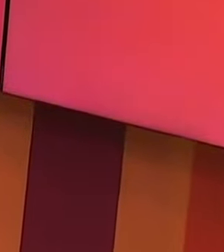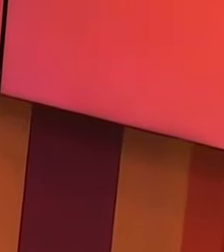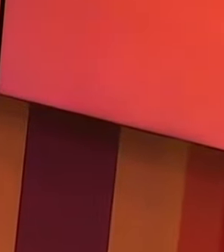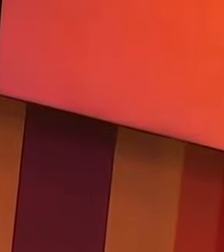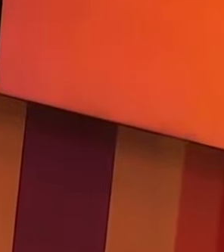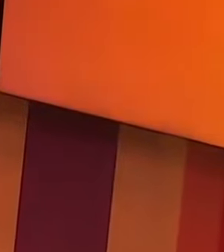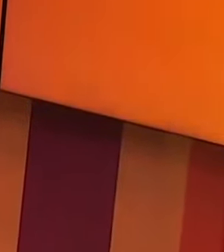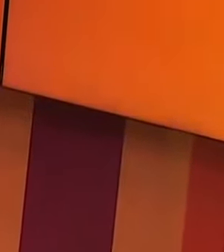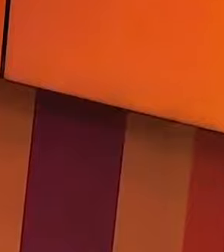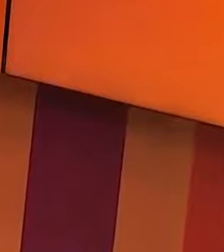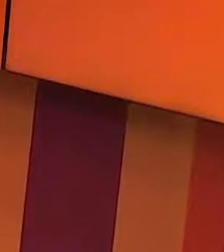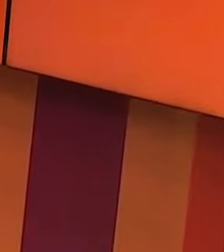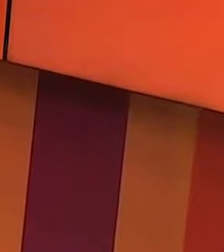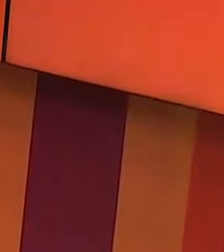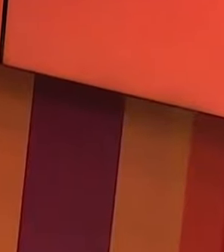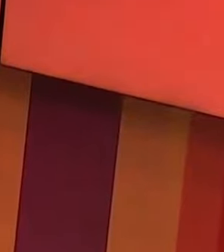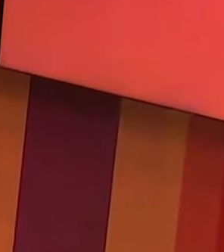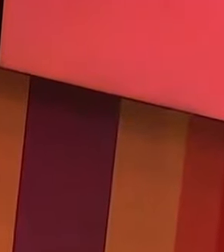semana.